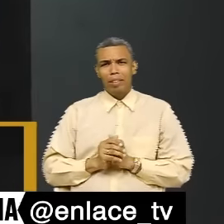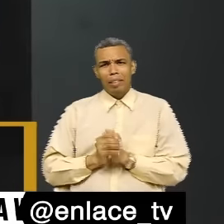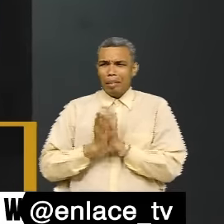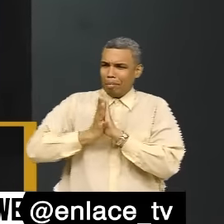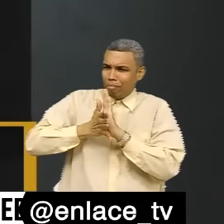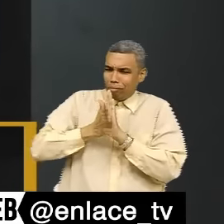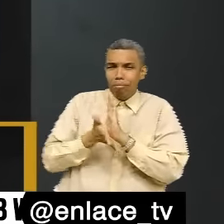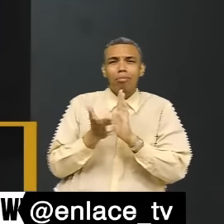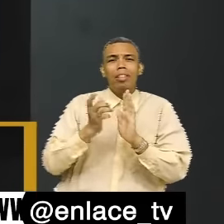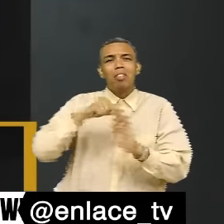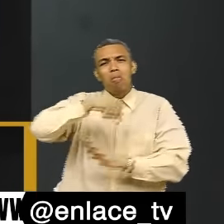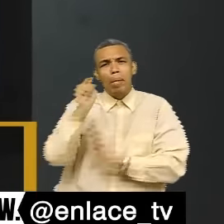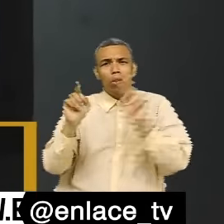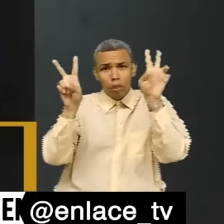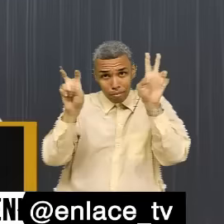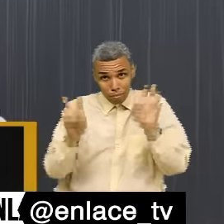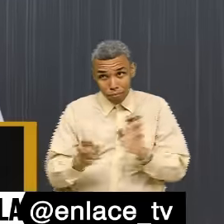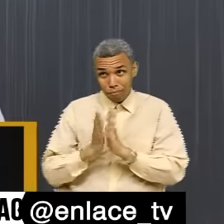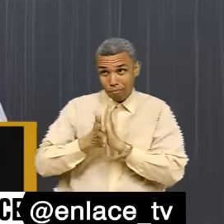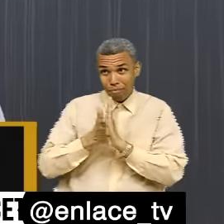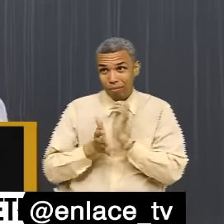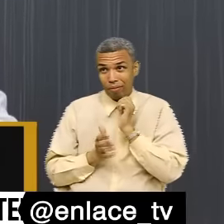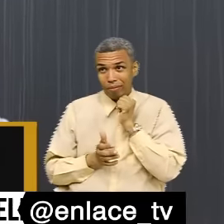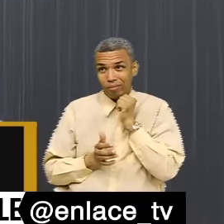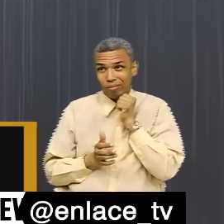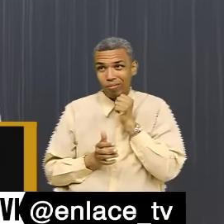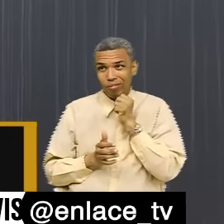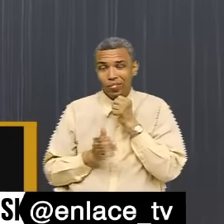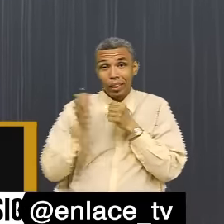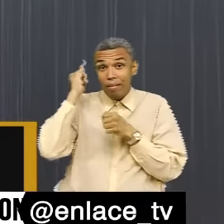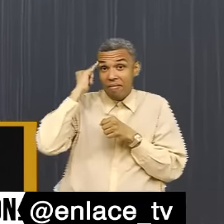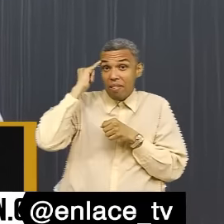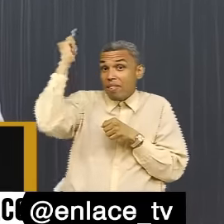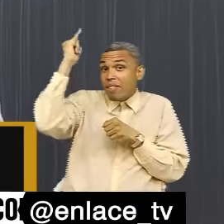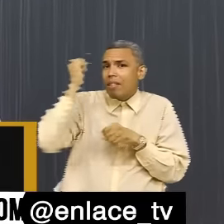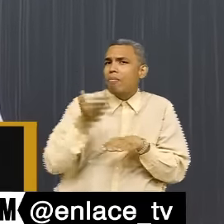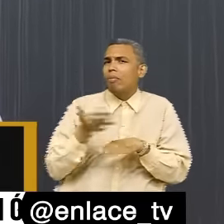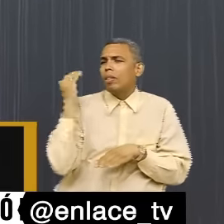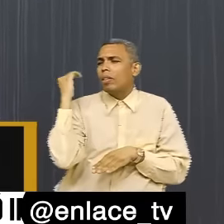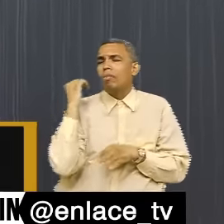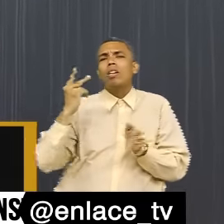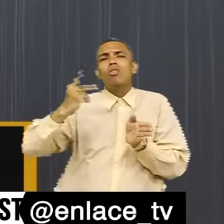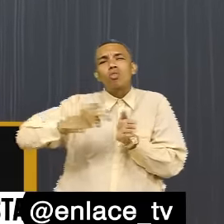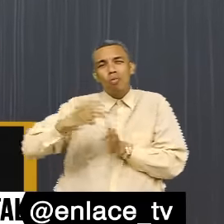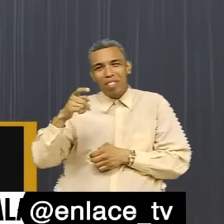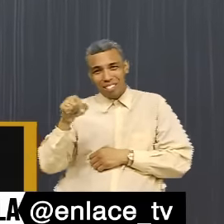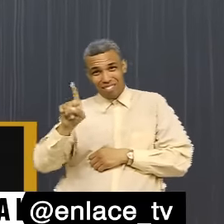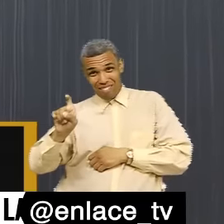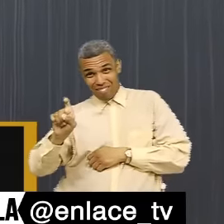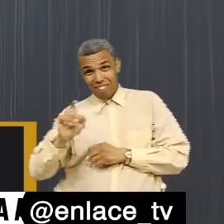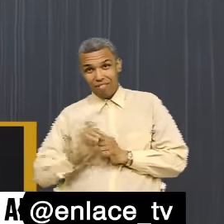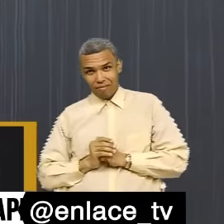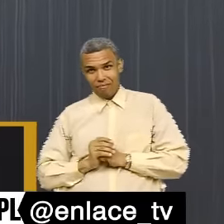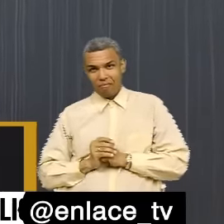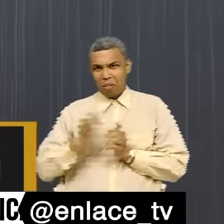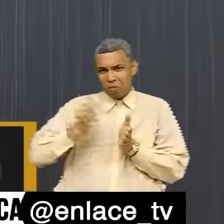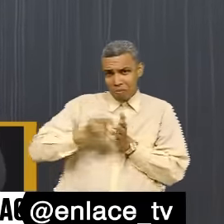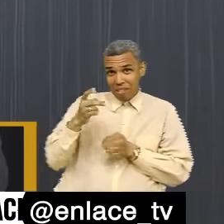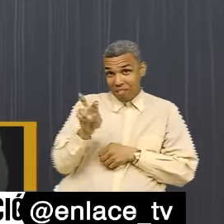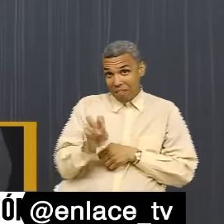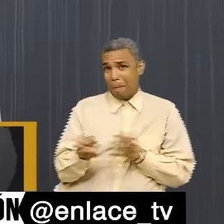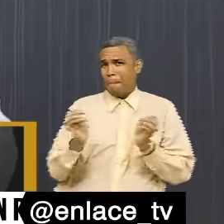todos los ámbitos. Enlace Radio es una propuesta que nació con este formato en el año 2016, pero en el 17 viene con